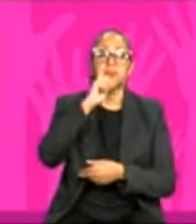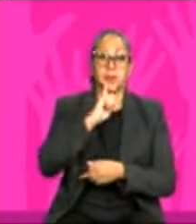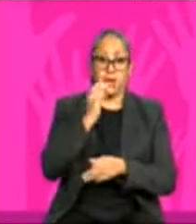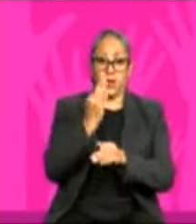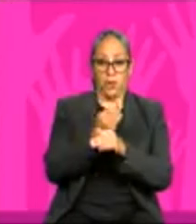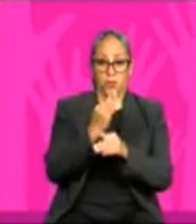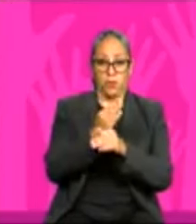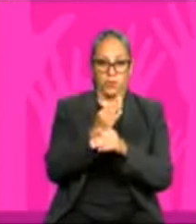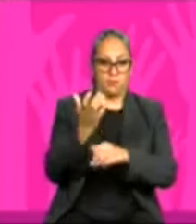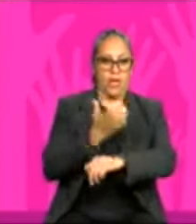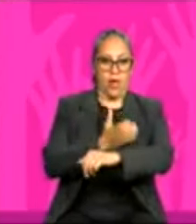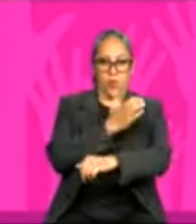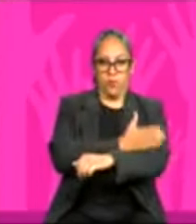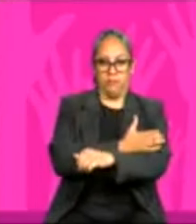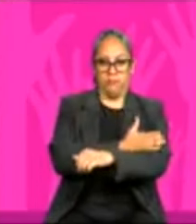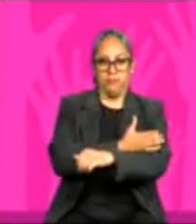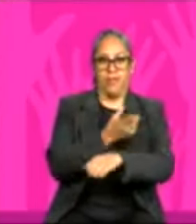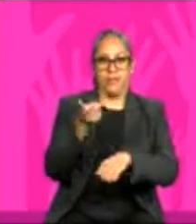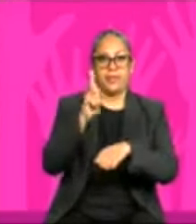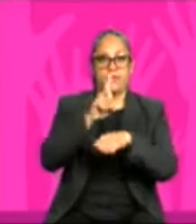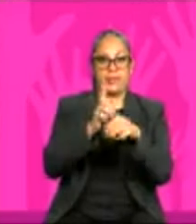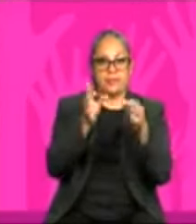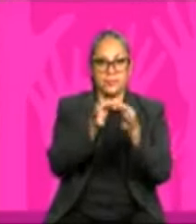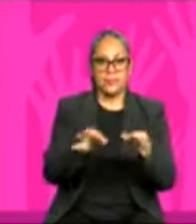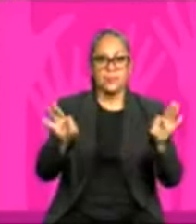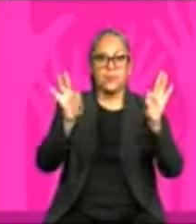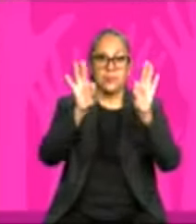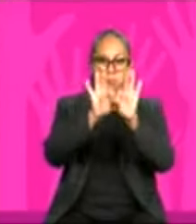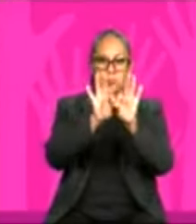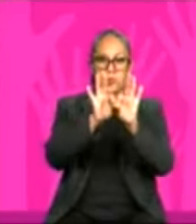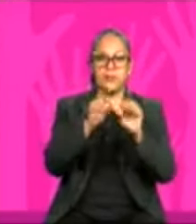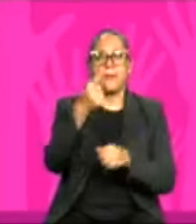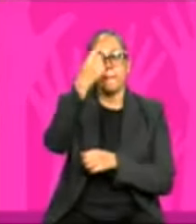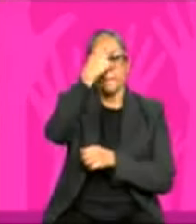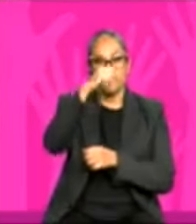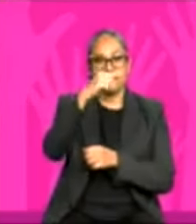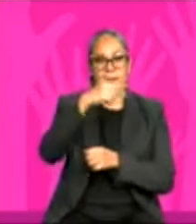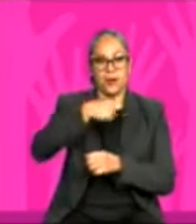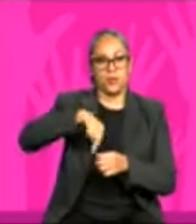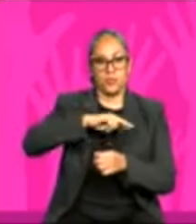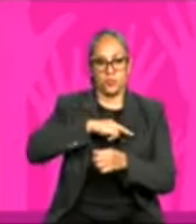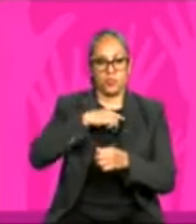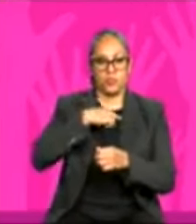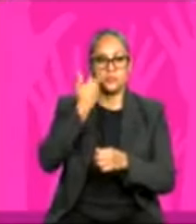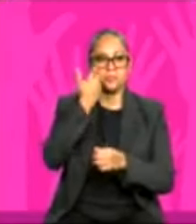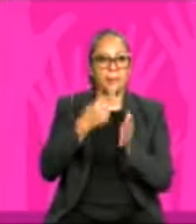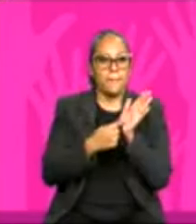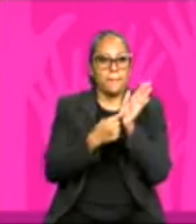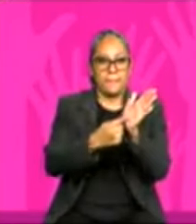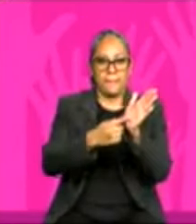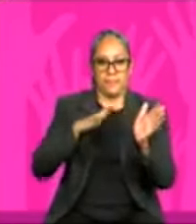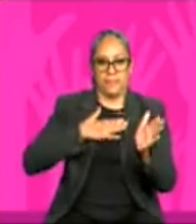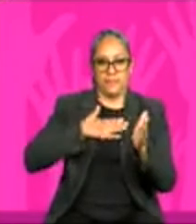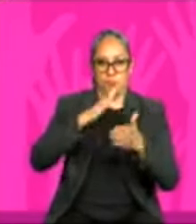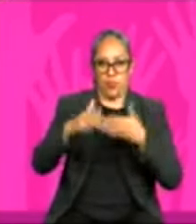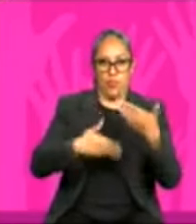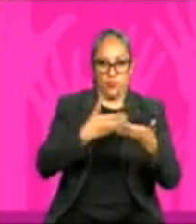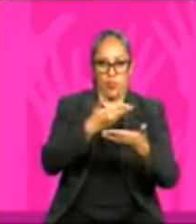acompañan en este importante evento, espacio para presentar nuestras propuestas. En mi